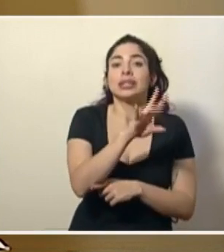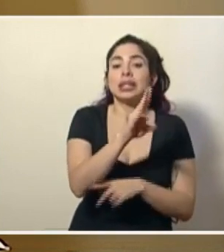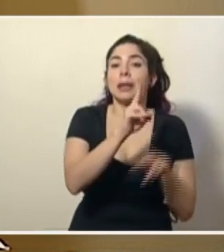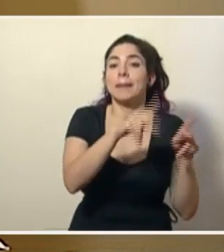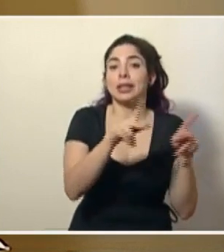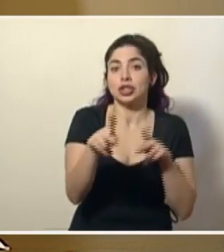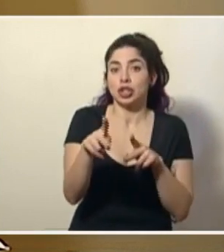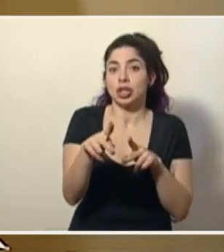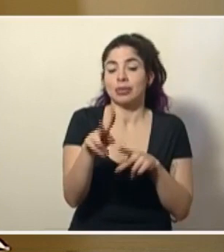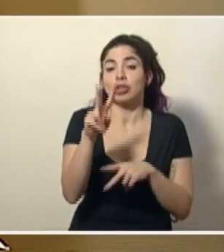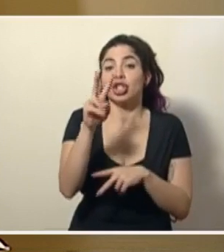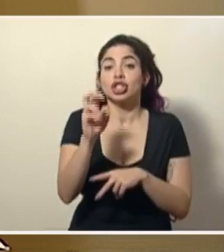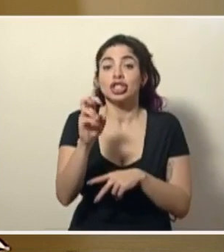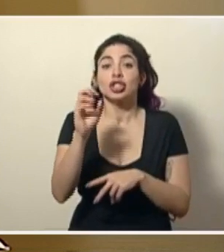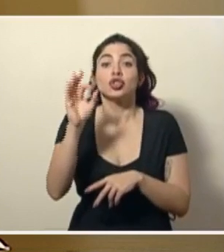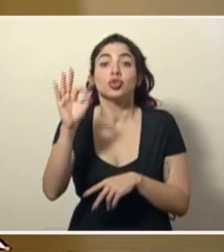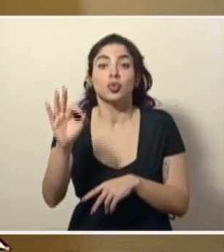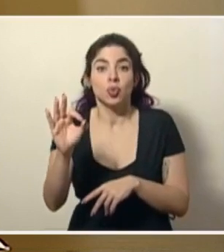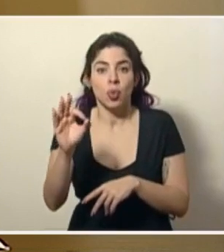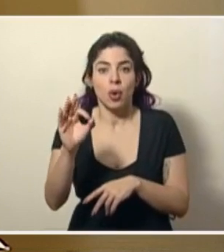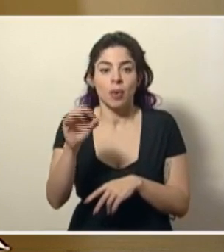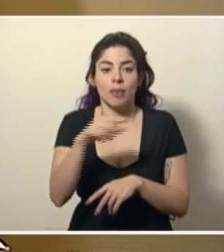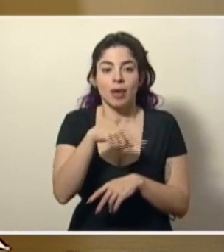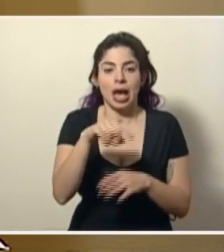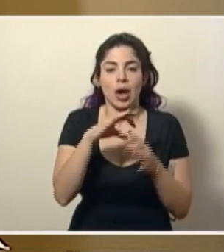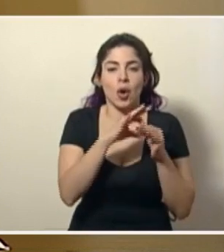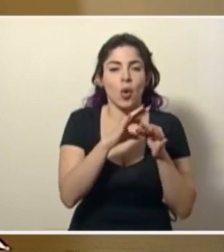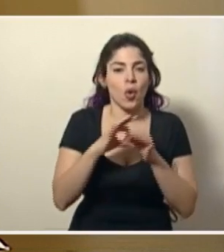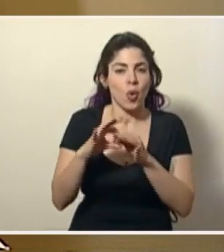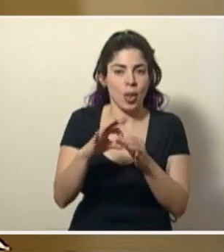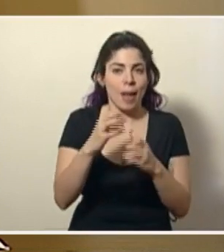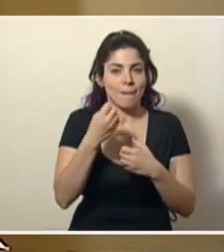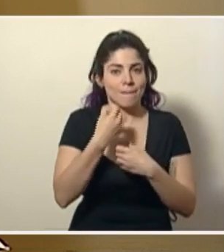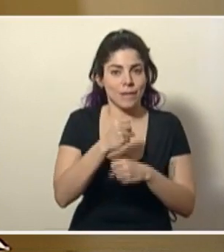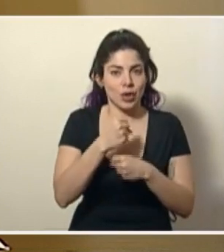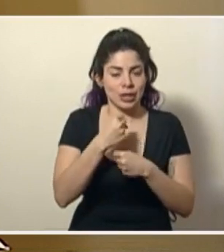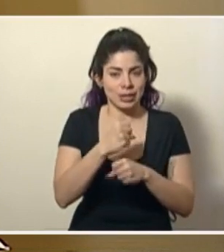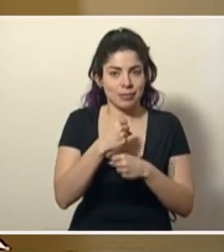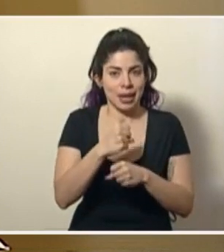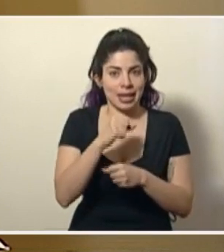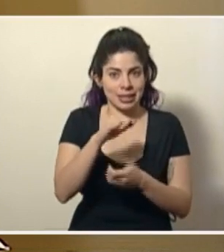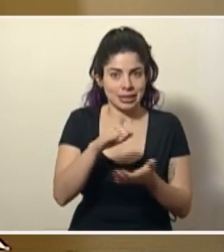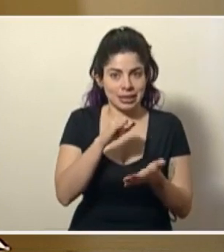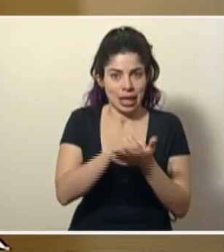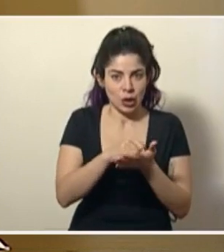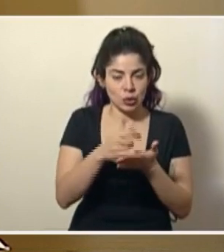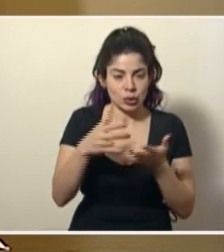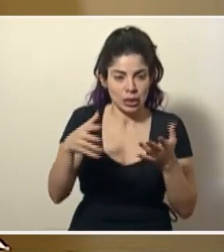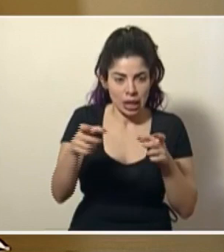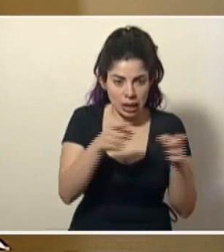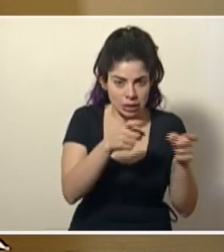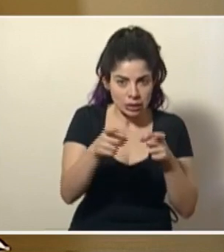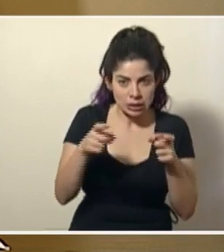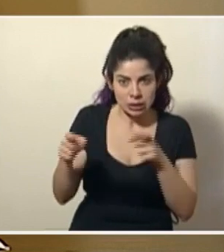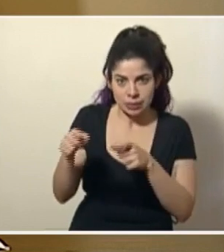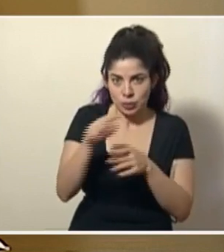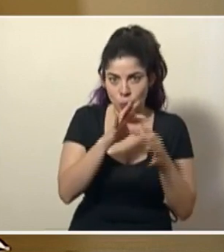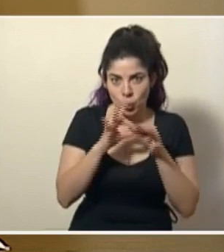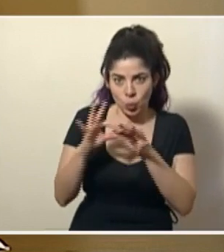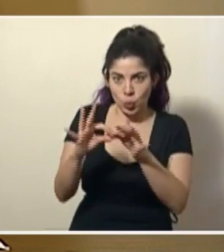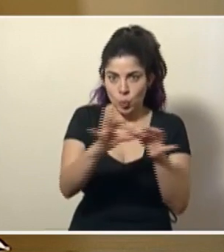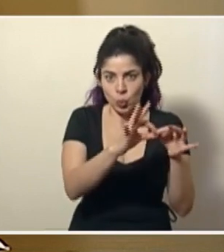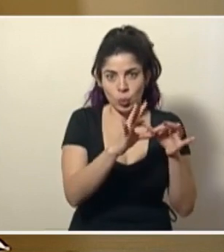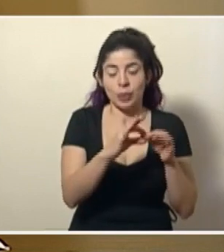147 personas de 209, esto en una coordinación permanente con la Municipalidad de San José y